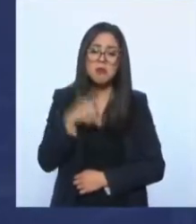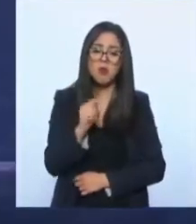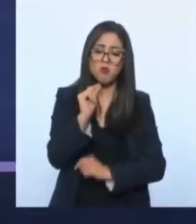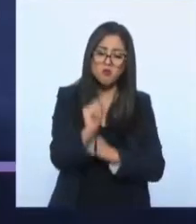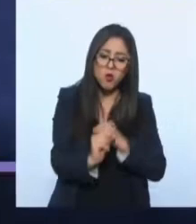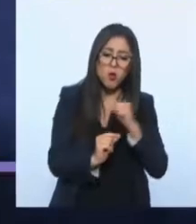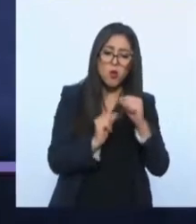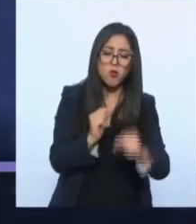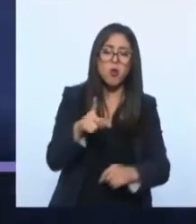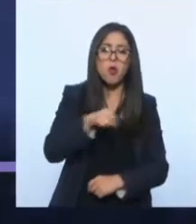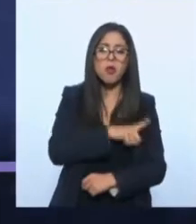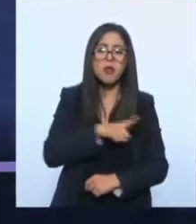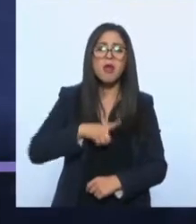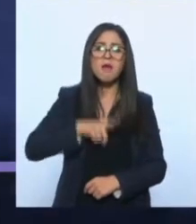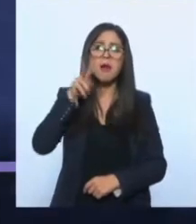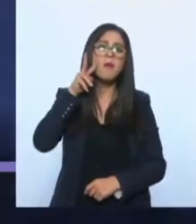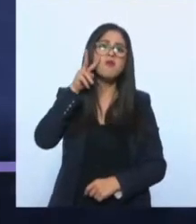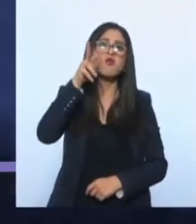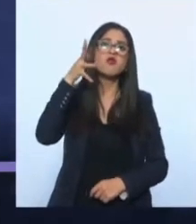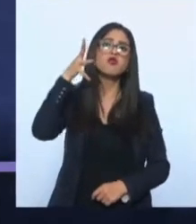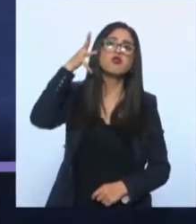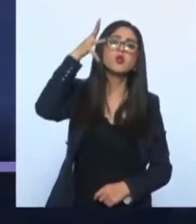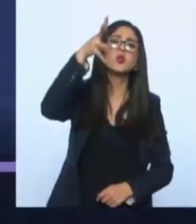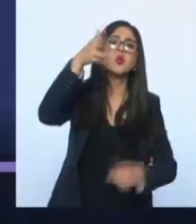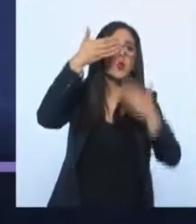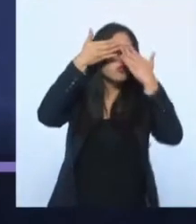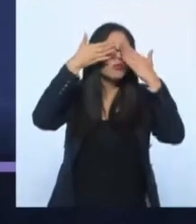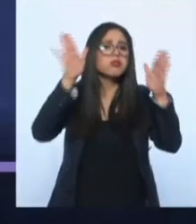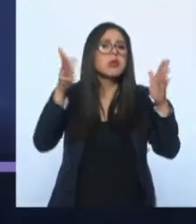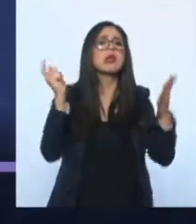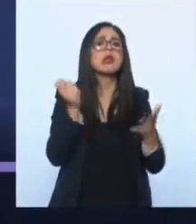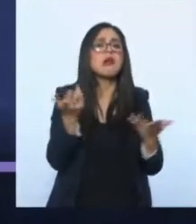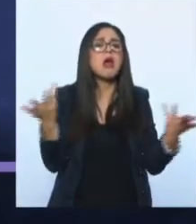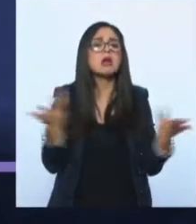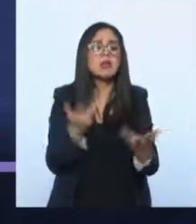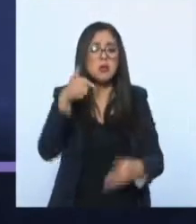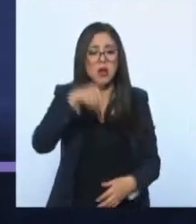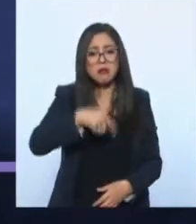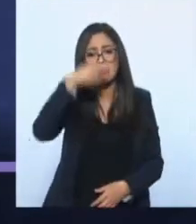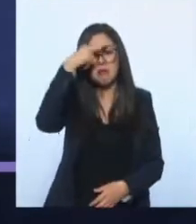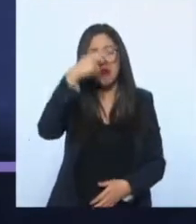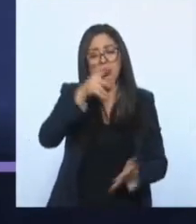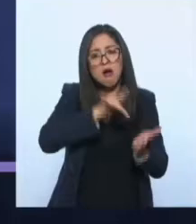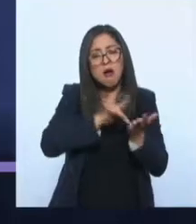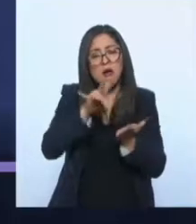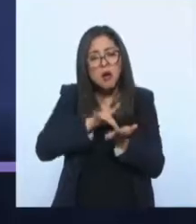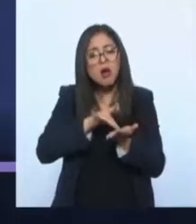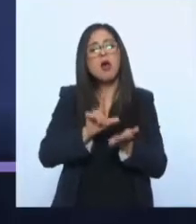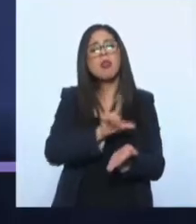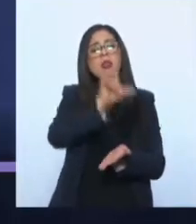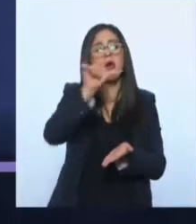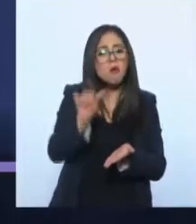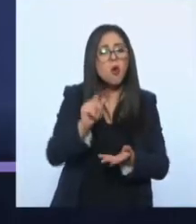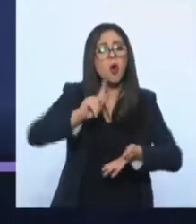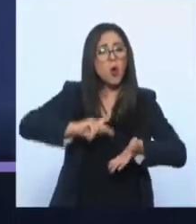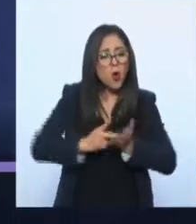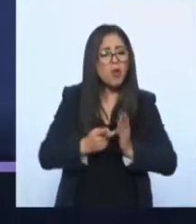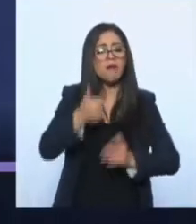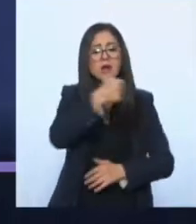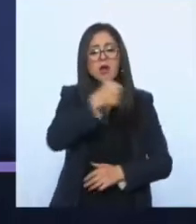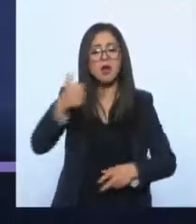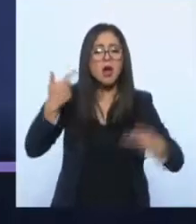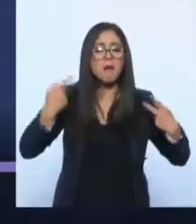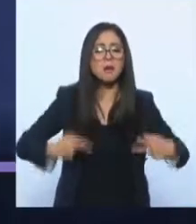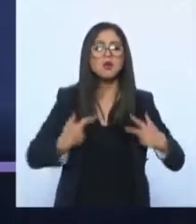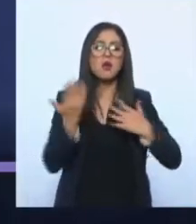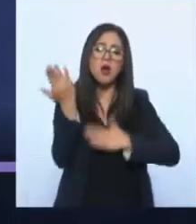empezando a visualizar más adelante qué podemos hacer también como nación y volvernos más productivos, ¿no? en ese inter,